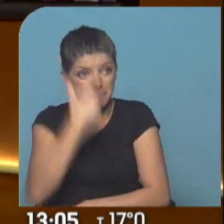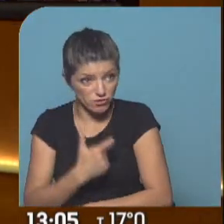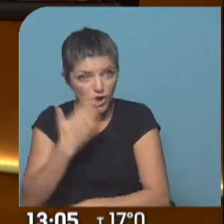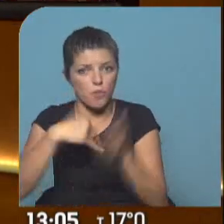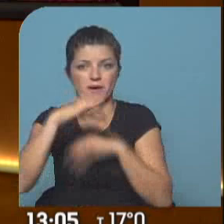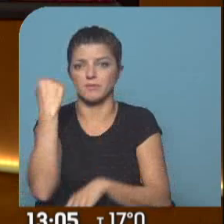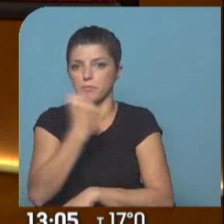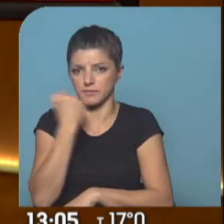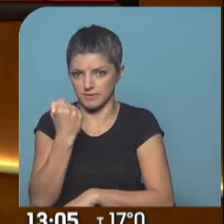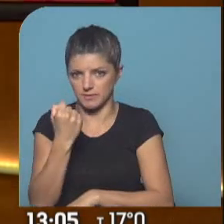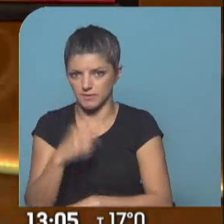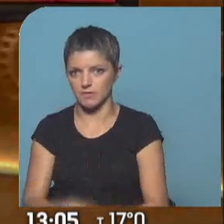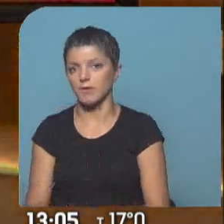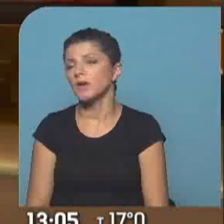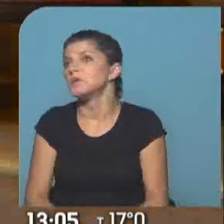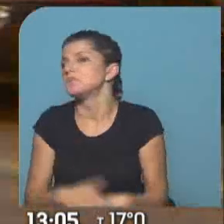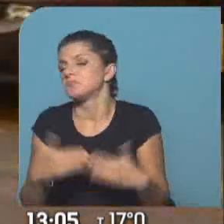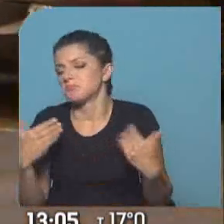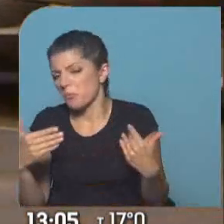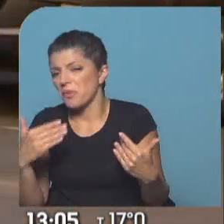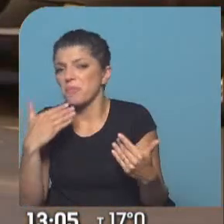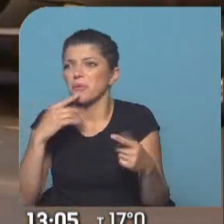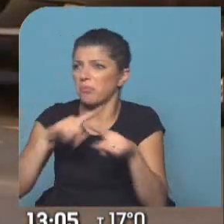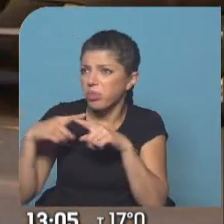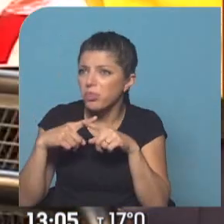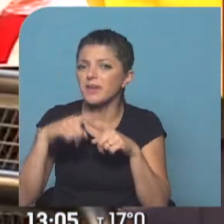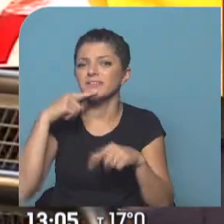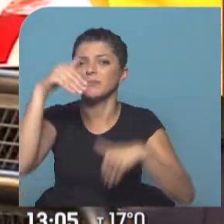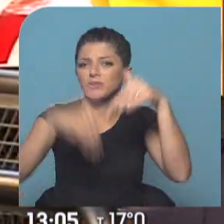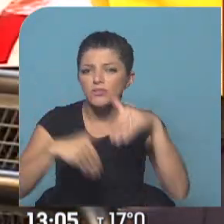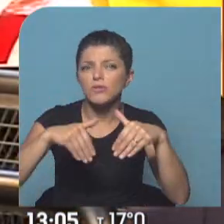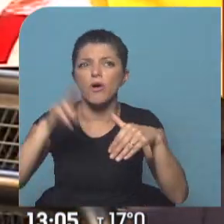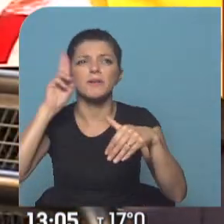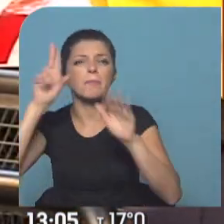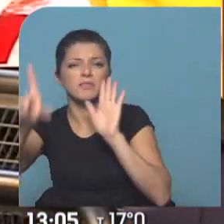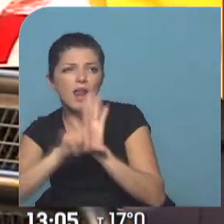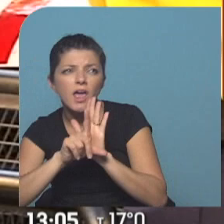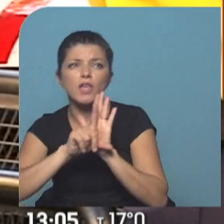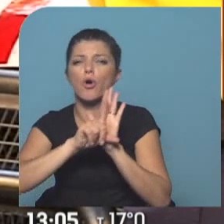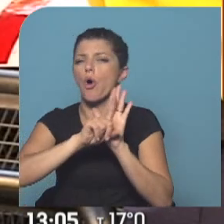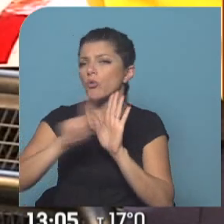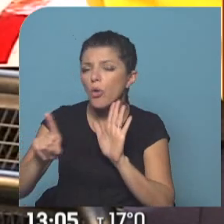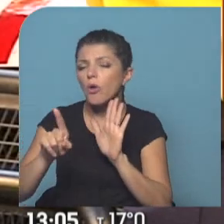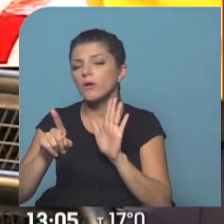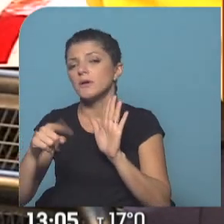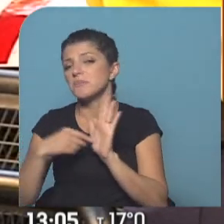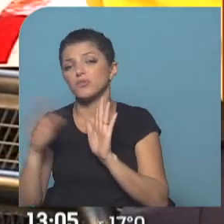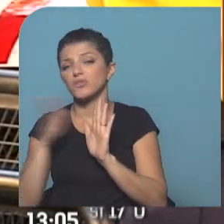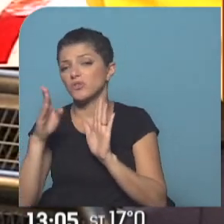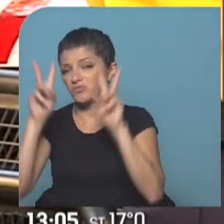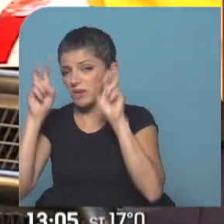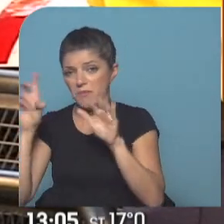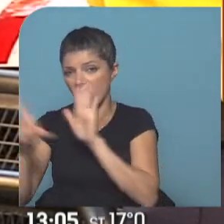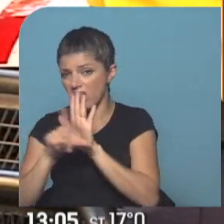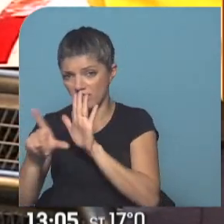claramente es esto, podemos entrar a discutir si el referéndum es legal o no es legal, son todas minucias legales que